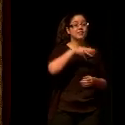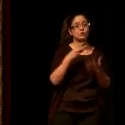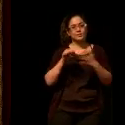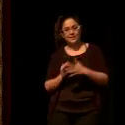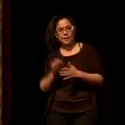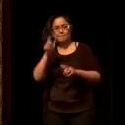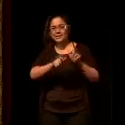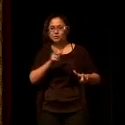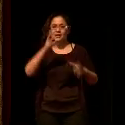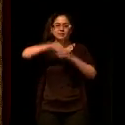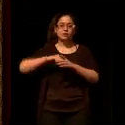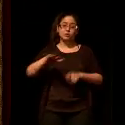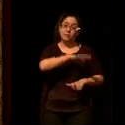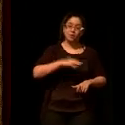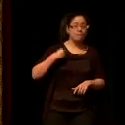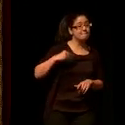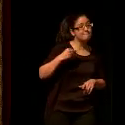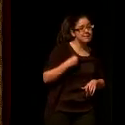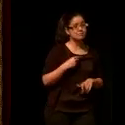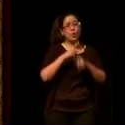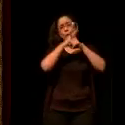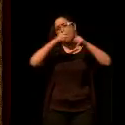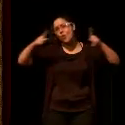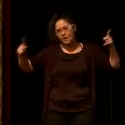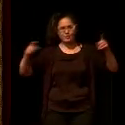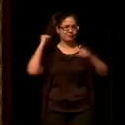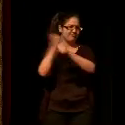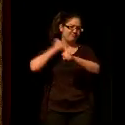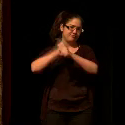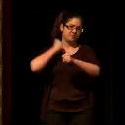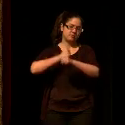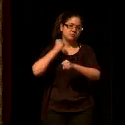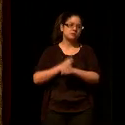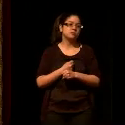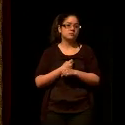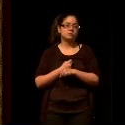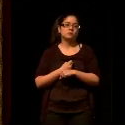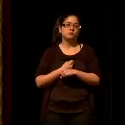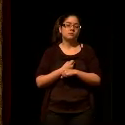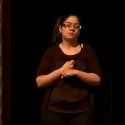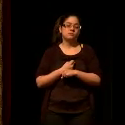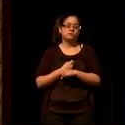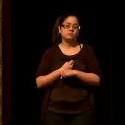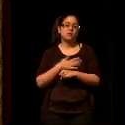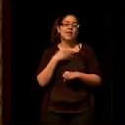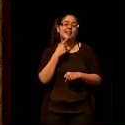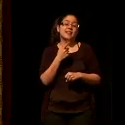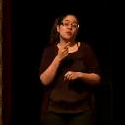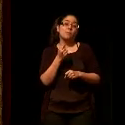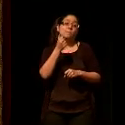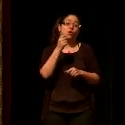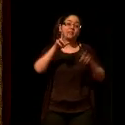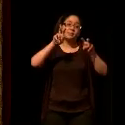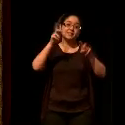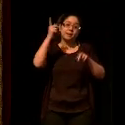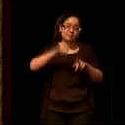personas en un mismo espacio durante todo un año estuvimos trabajando en una parte de creación literaria